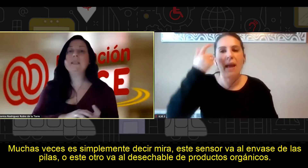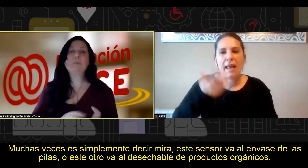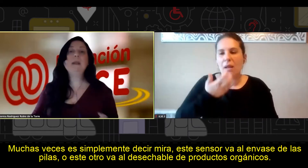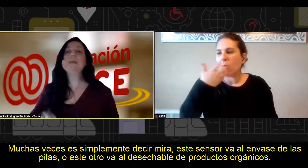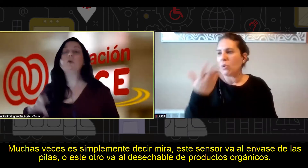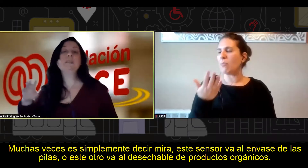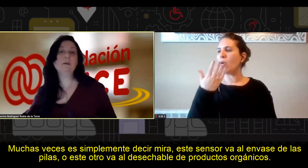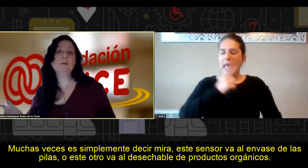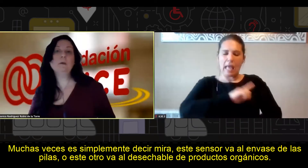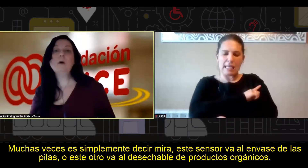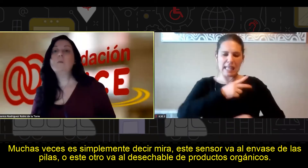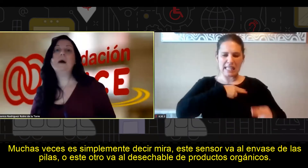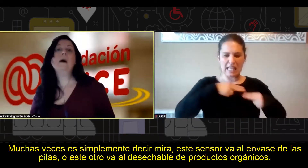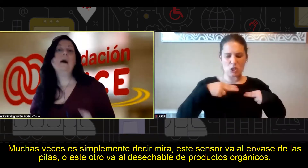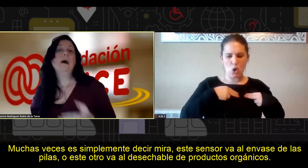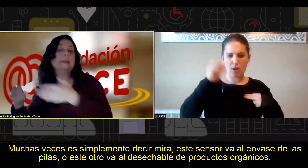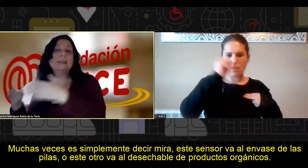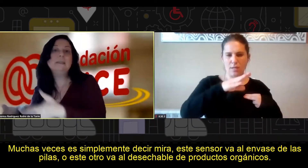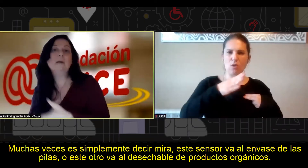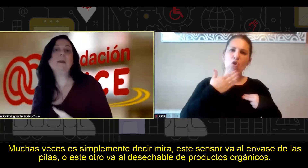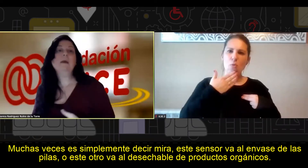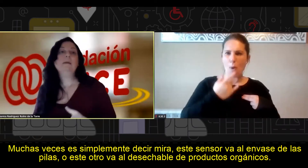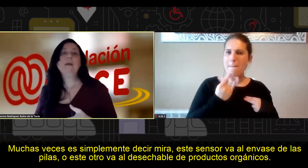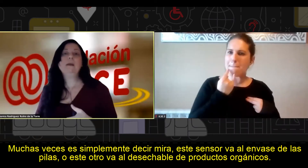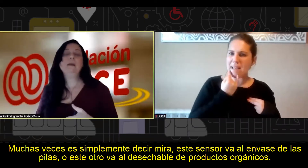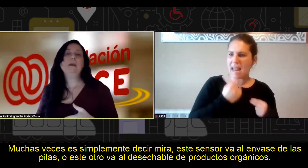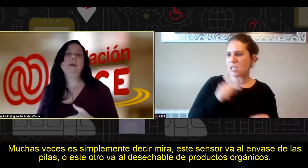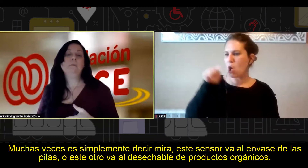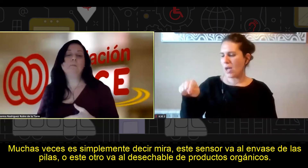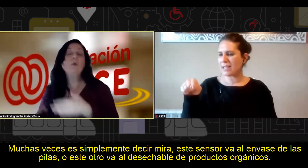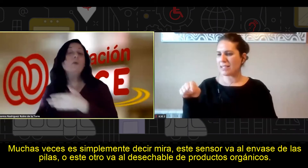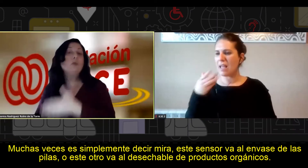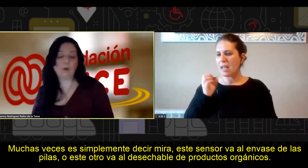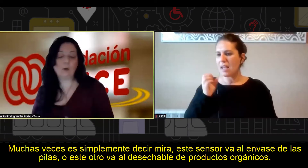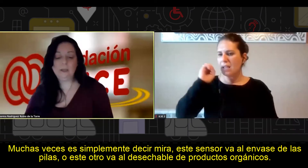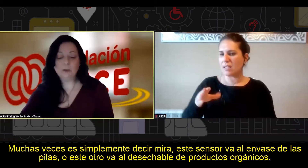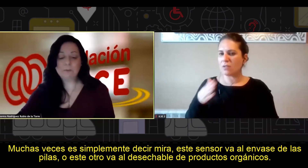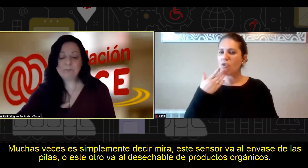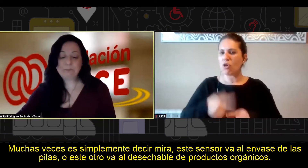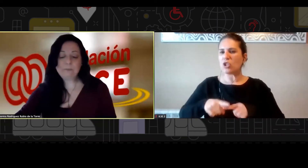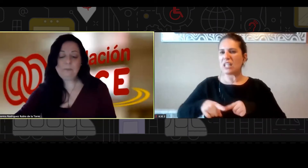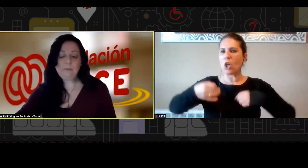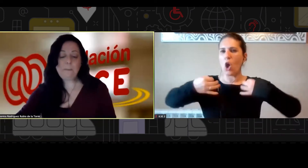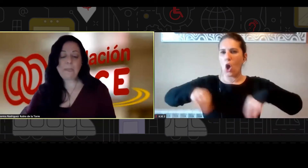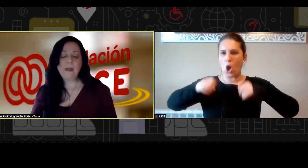de las pilas o este otro va al desechable de productos orgánicos.